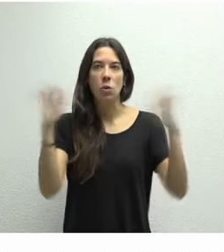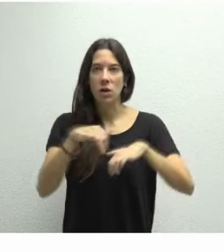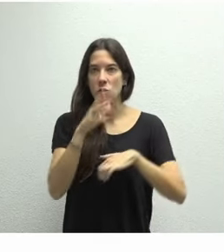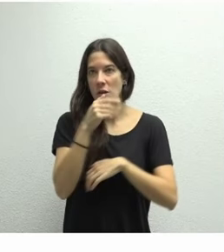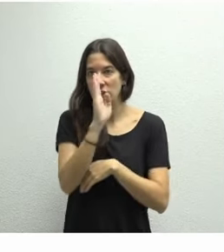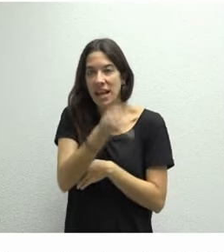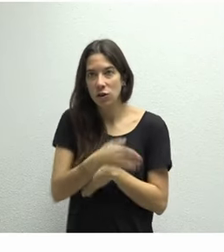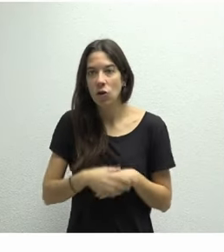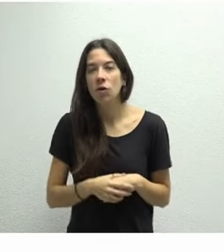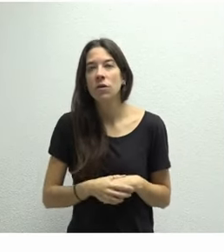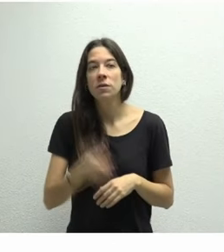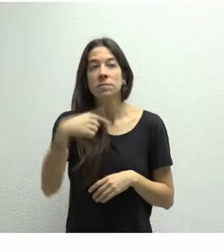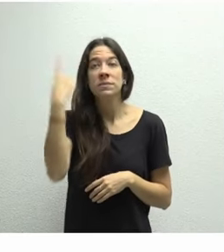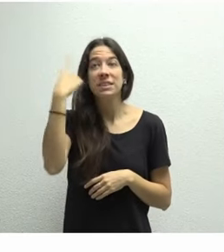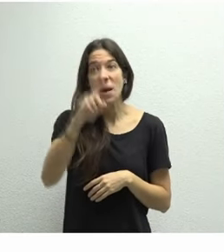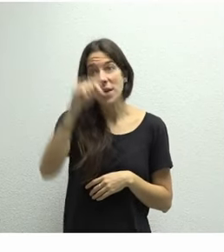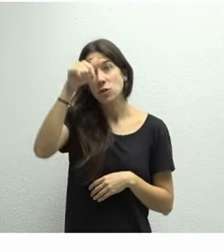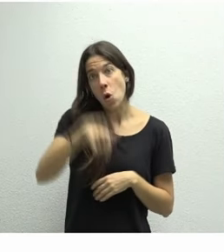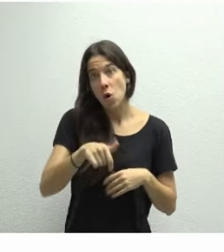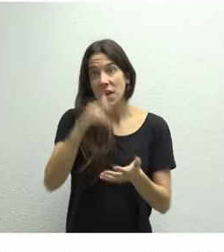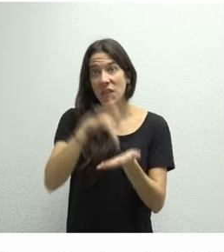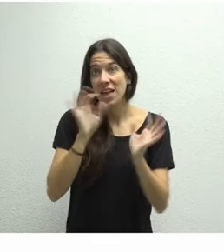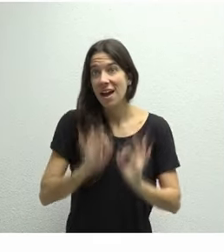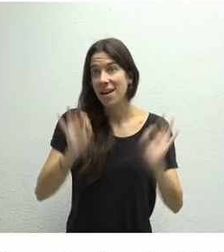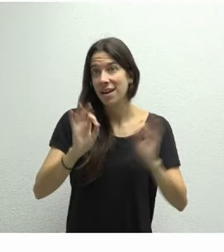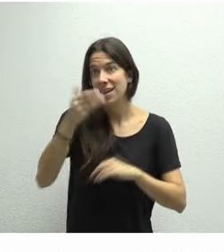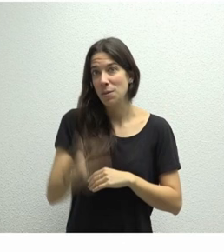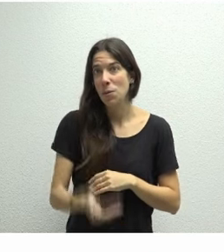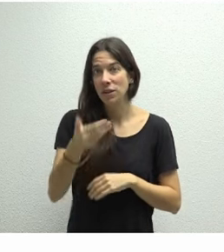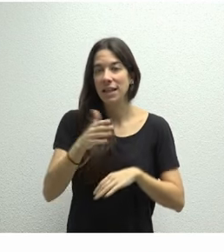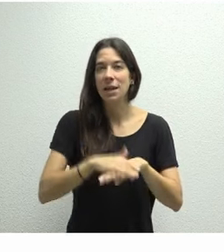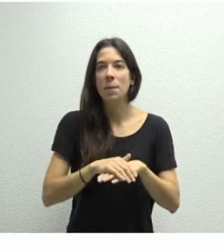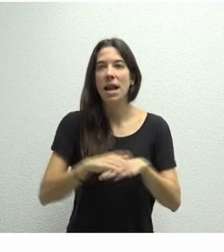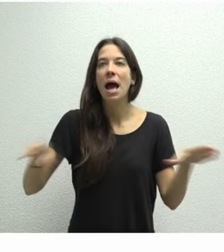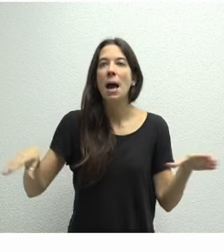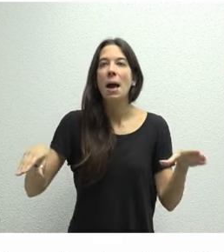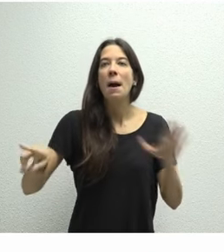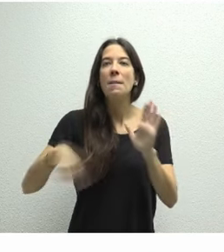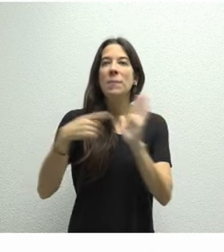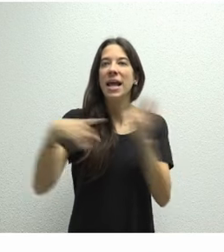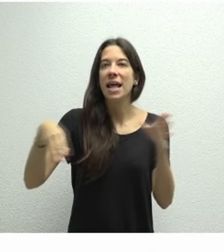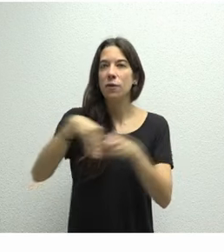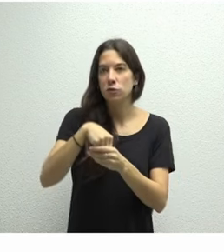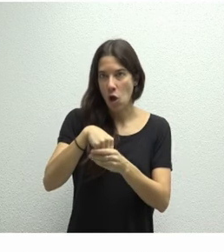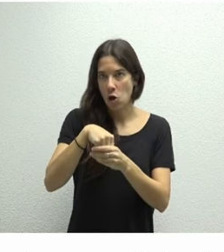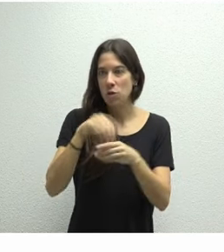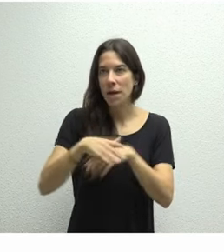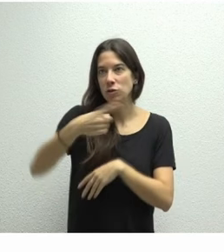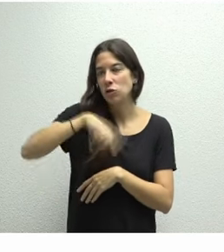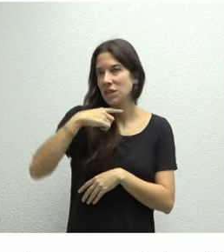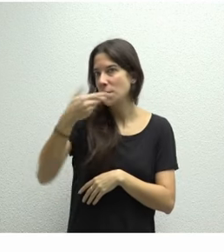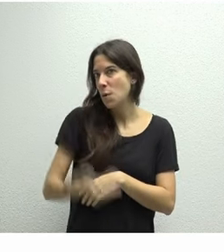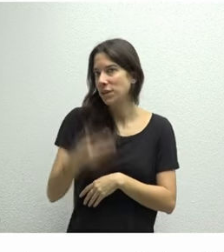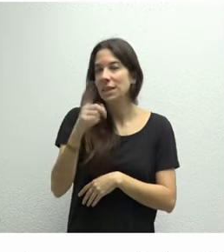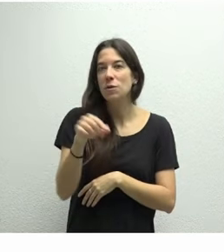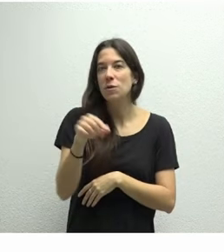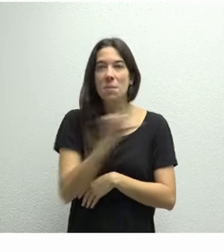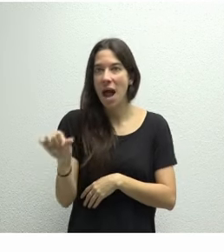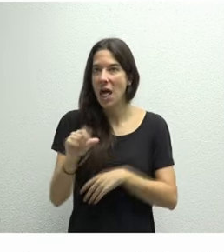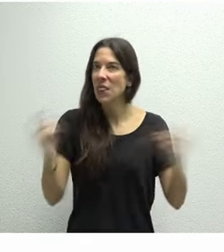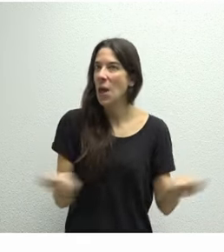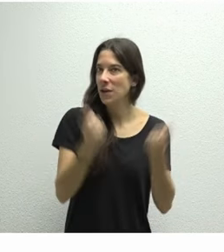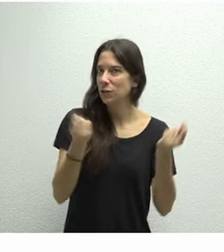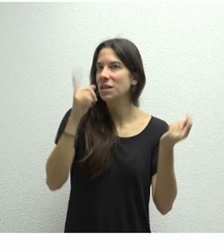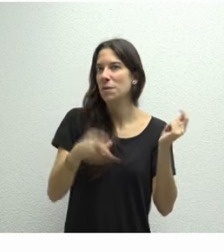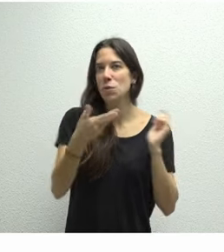bueno como sabéis hoy es un día muy importante para plena inclusión y estamos enmarcados en una semana de eventos también muy importante para